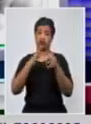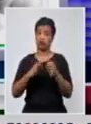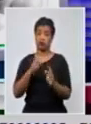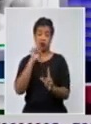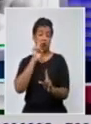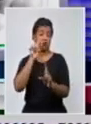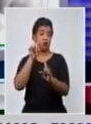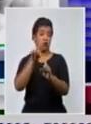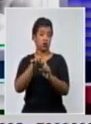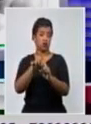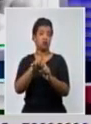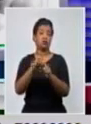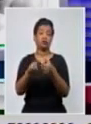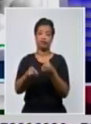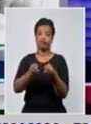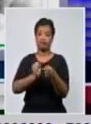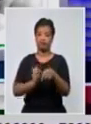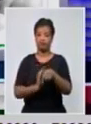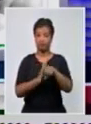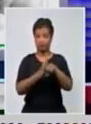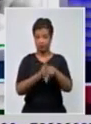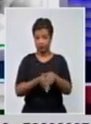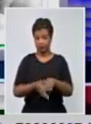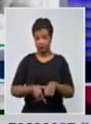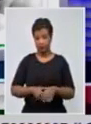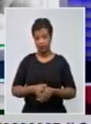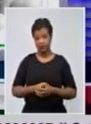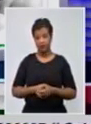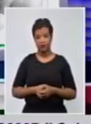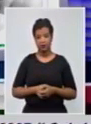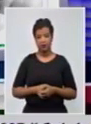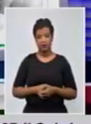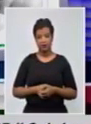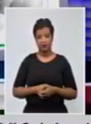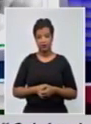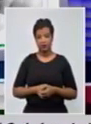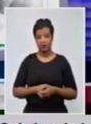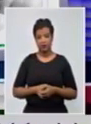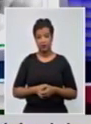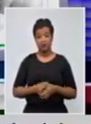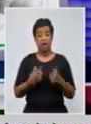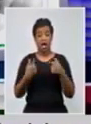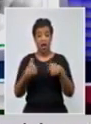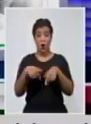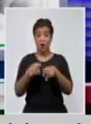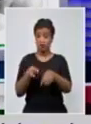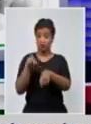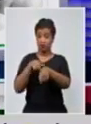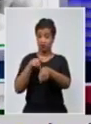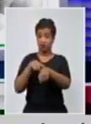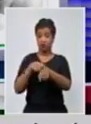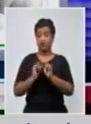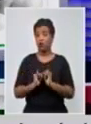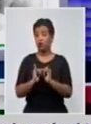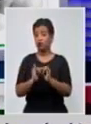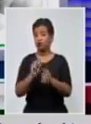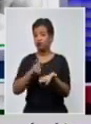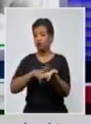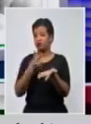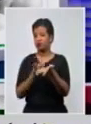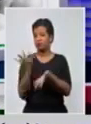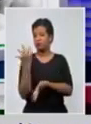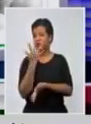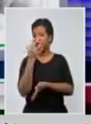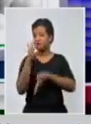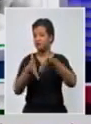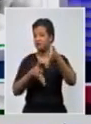primer factor ante el enfrentamiento a la COVID-19. Me acompañará en este primer momento de informaciones la intérprete de